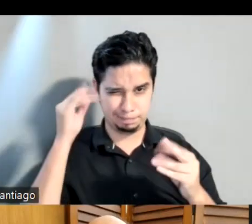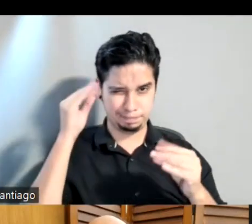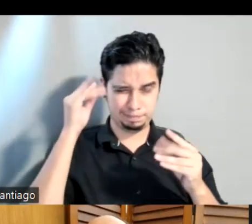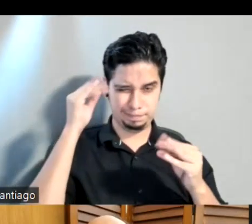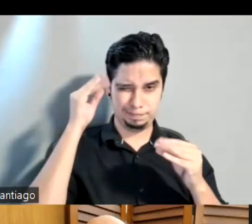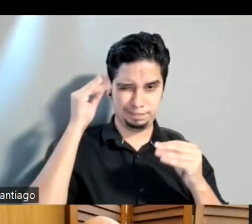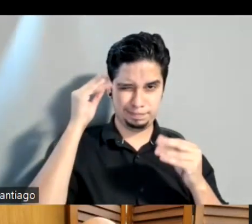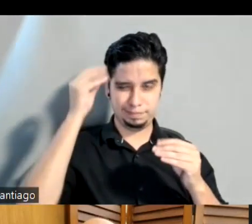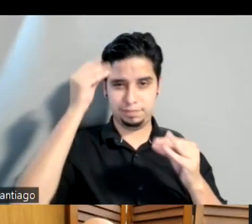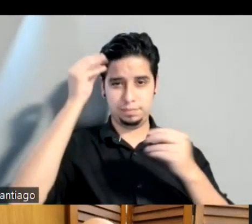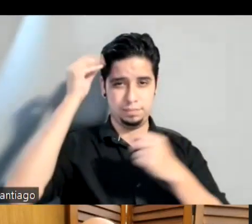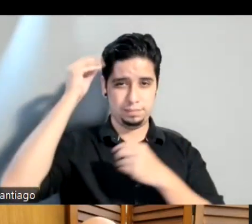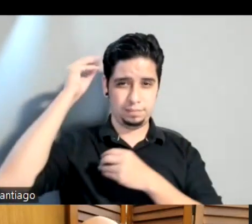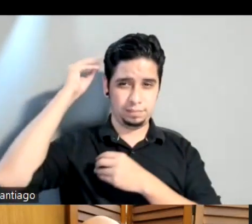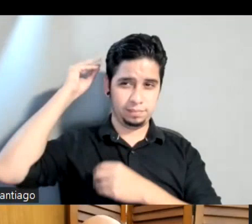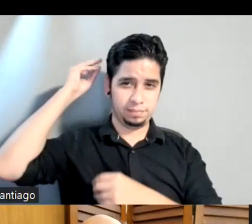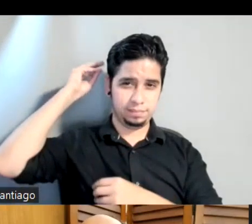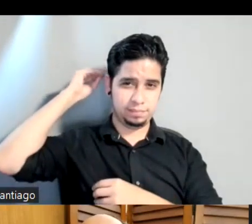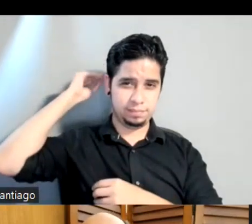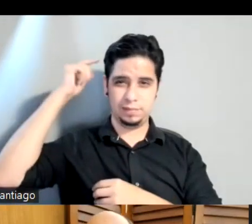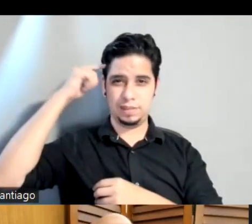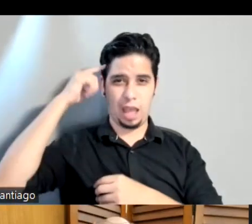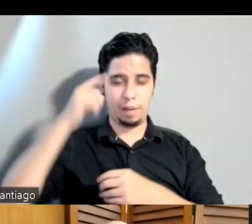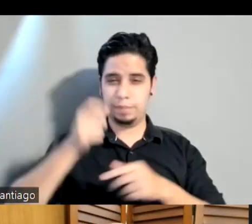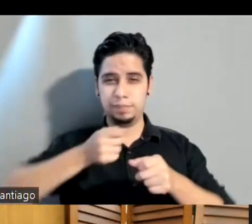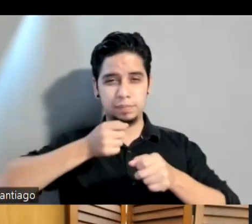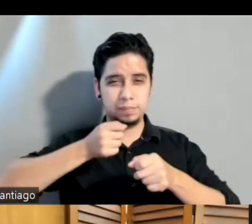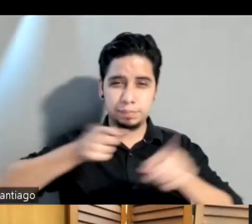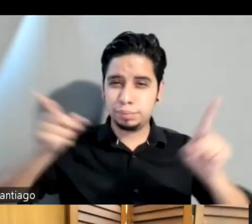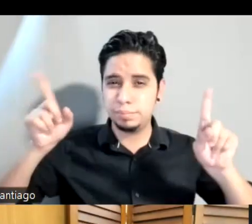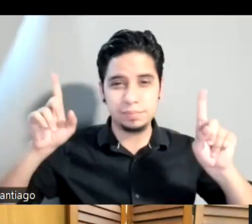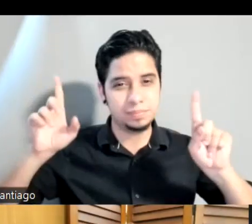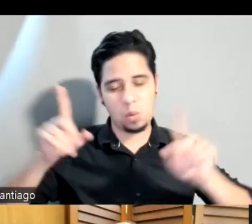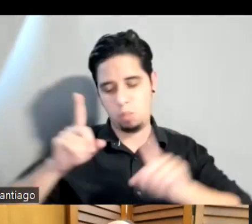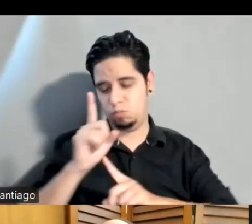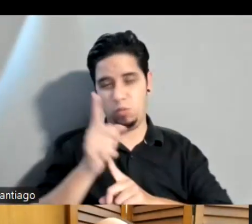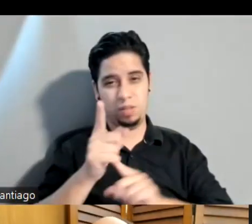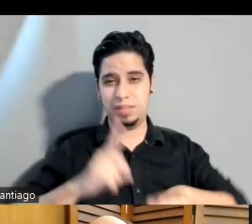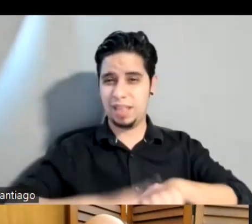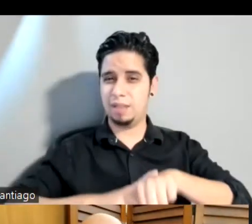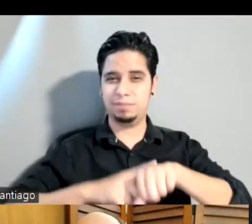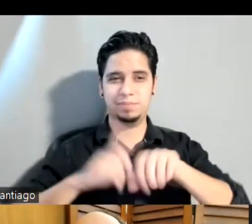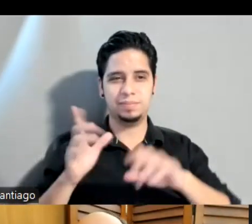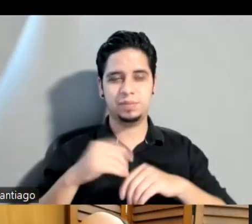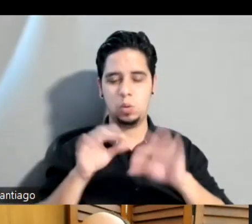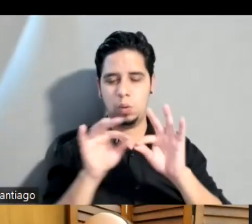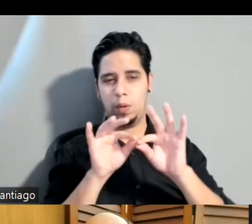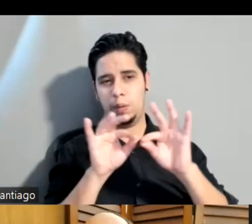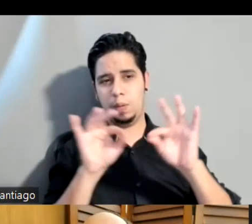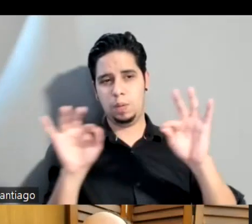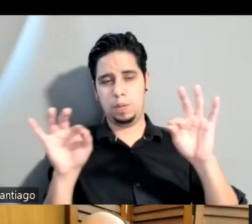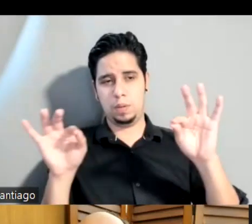Dila, búscala. ¿Tú sabes cómo son mis momentos fugaces? No, pero es que tú dijiste una línea que era